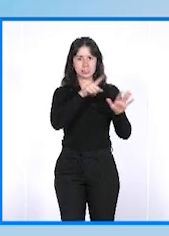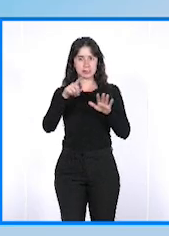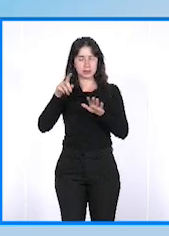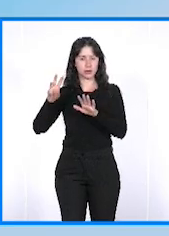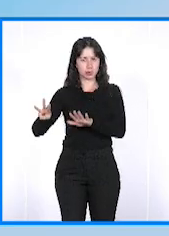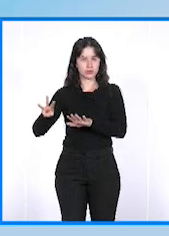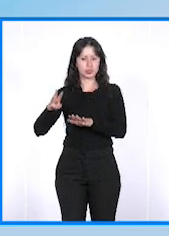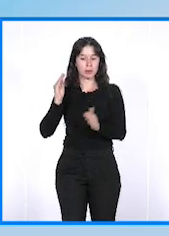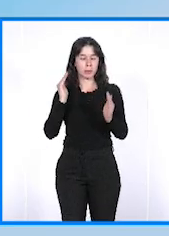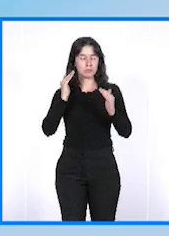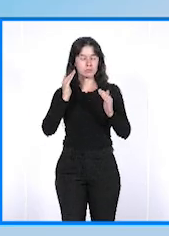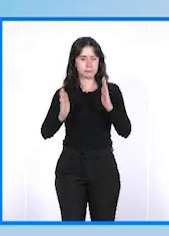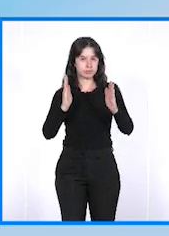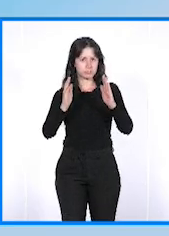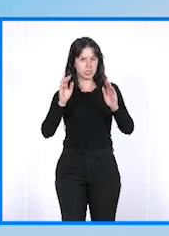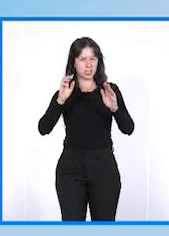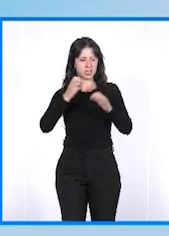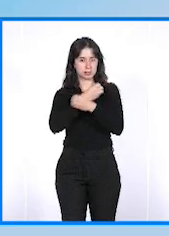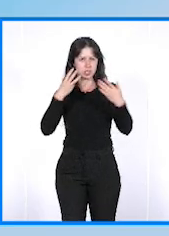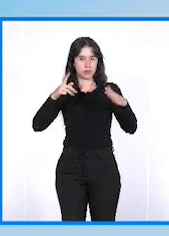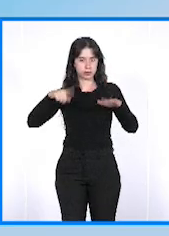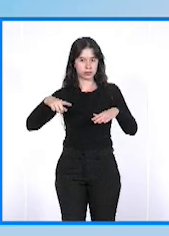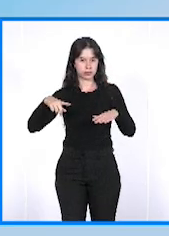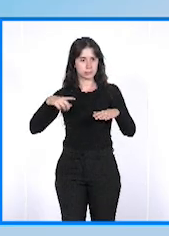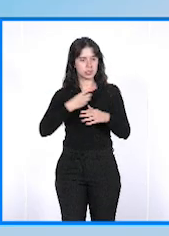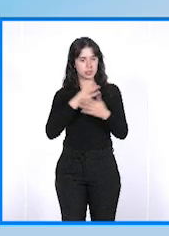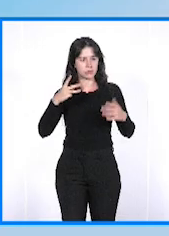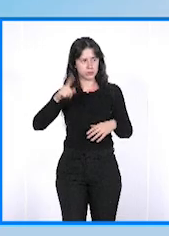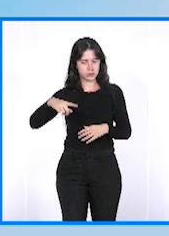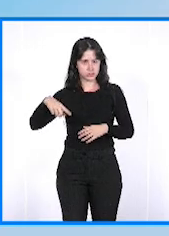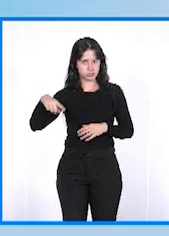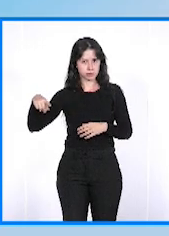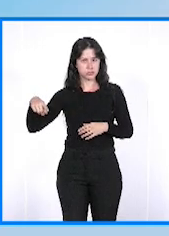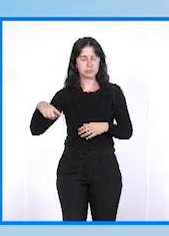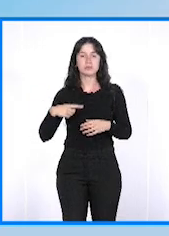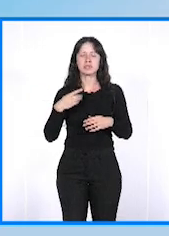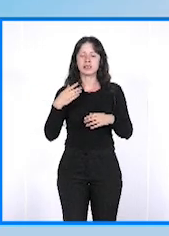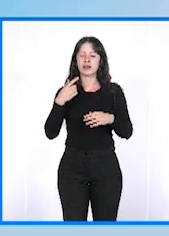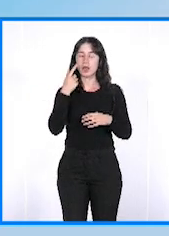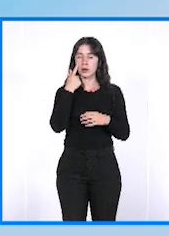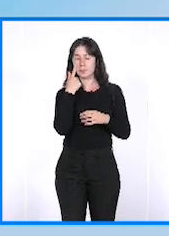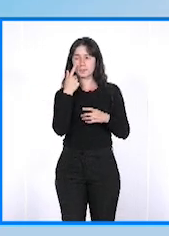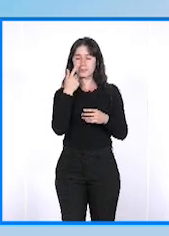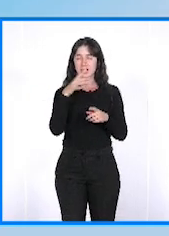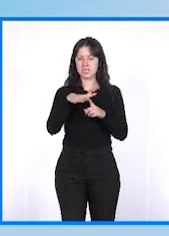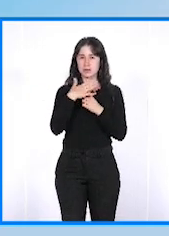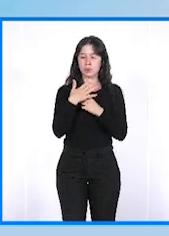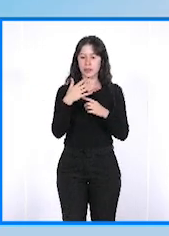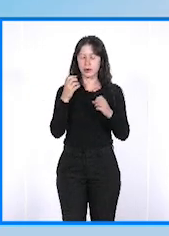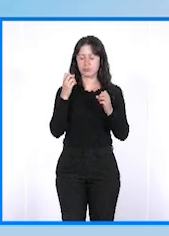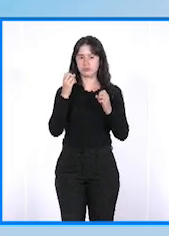18 meses qué hemos hecho hemos evaluado cómo estaban antes del tránsito cómo estaban cuando vivían en la